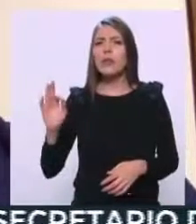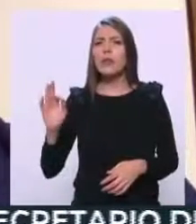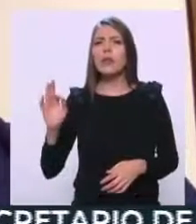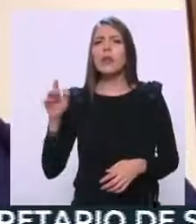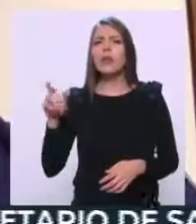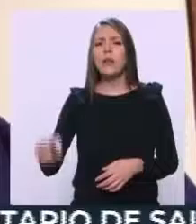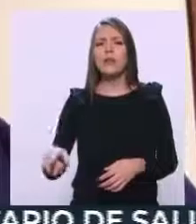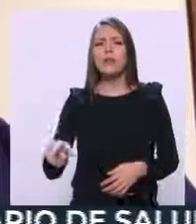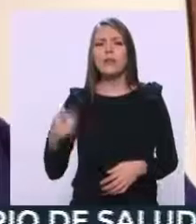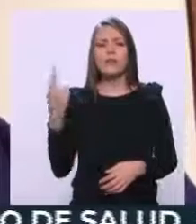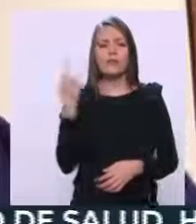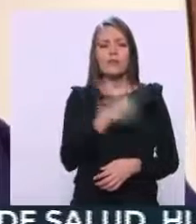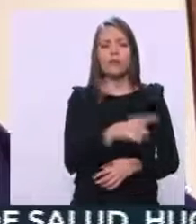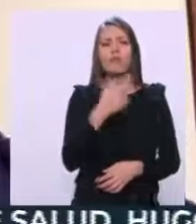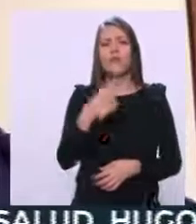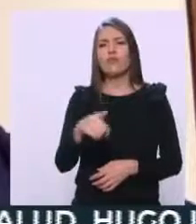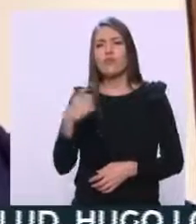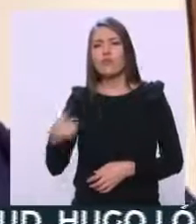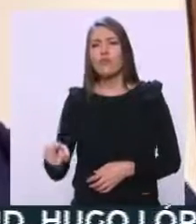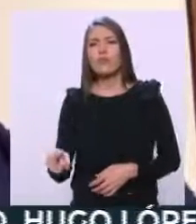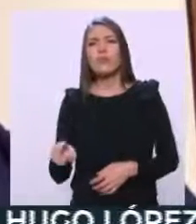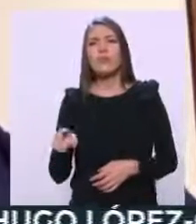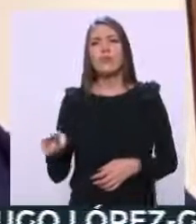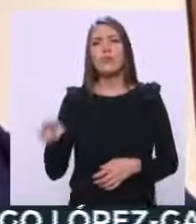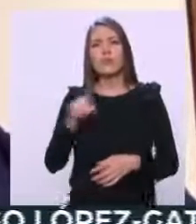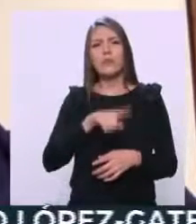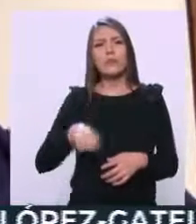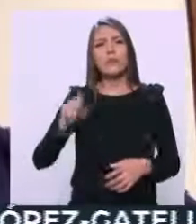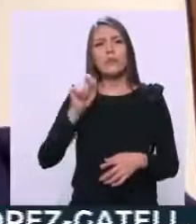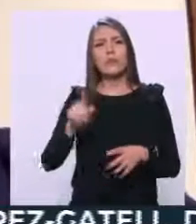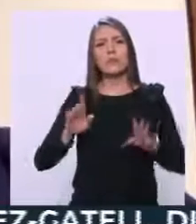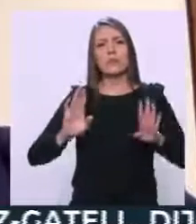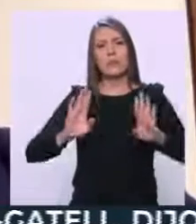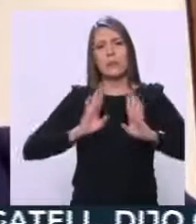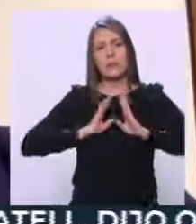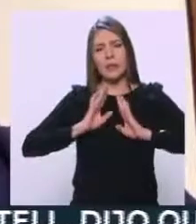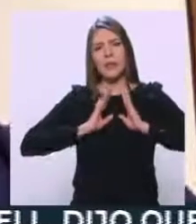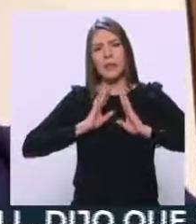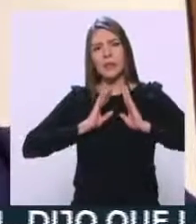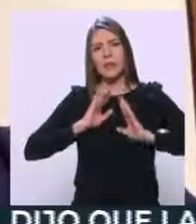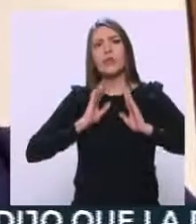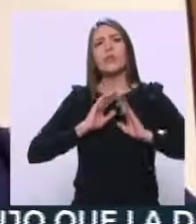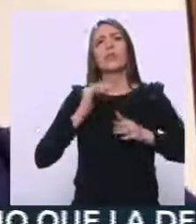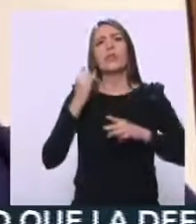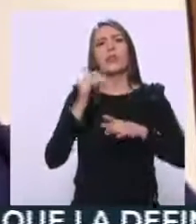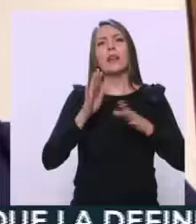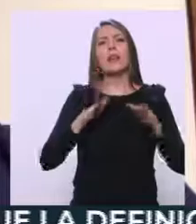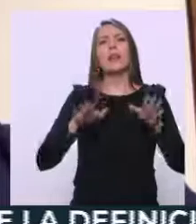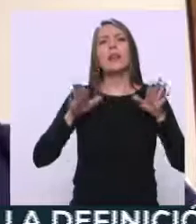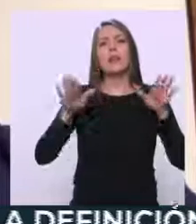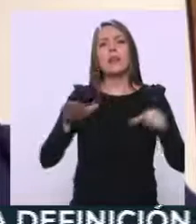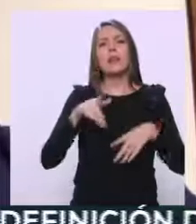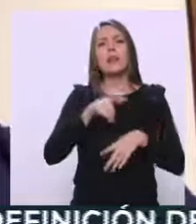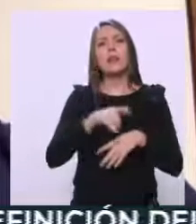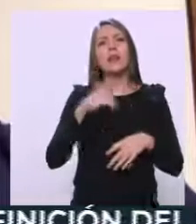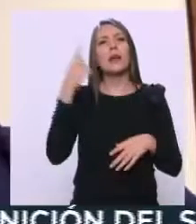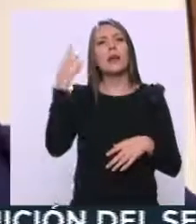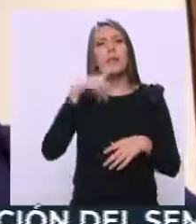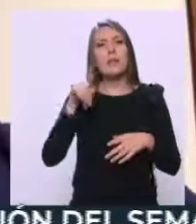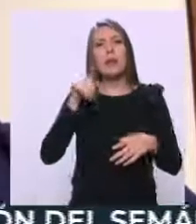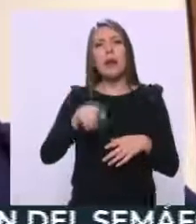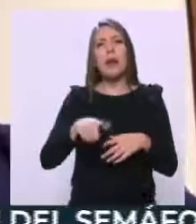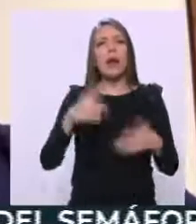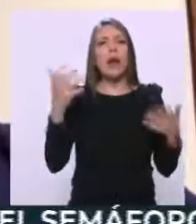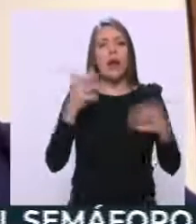instrucciones a los integrantes del Ejército Mexicano, de la Fuerza Aérea y de la Armada de México, para atender de manera